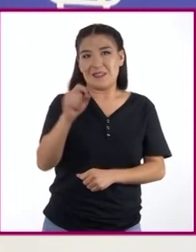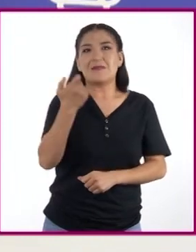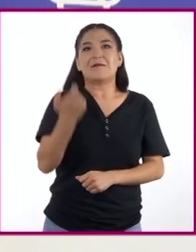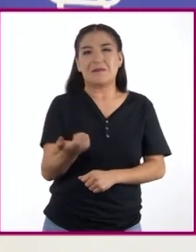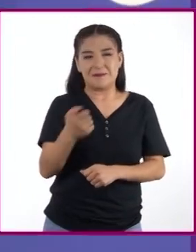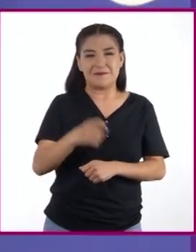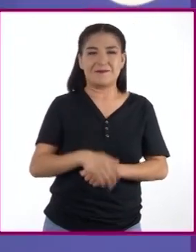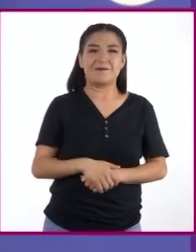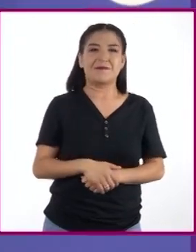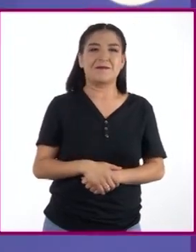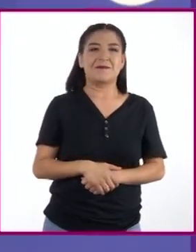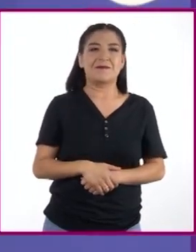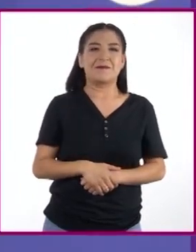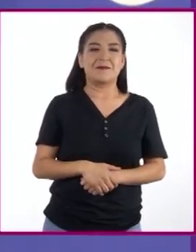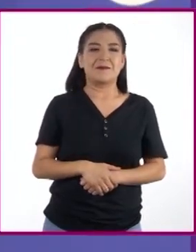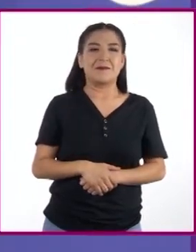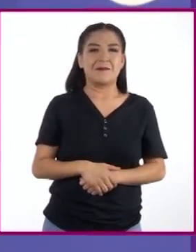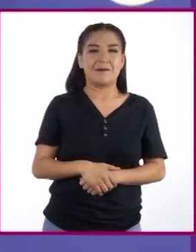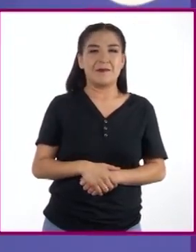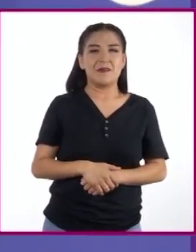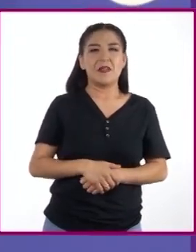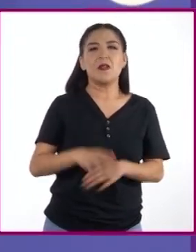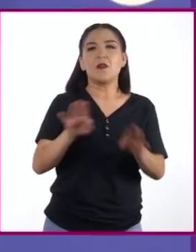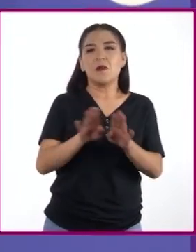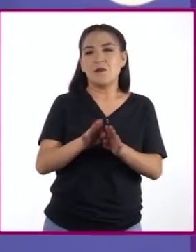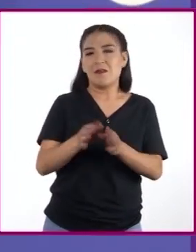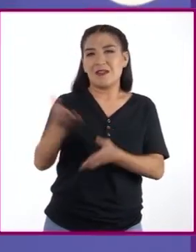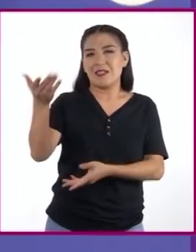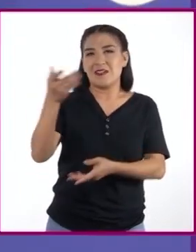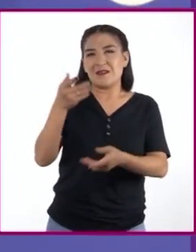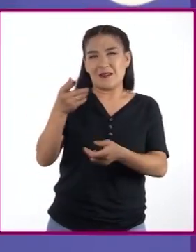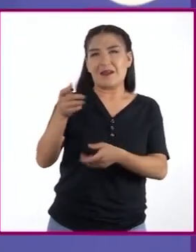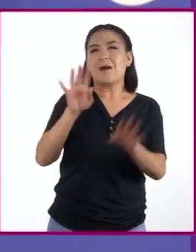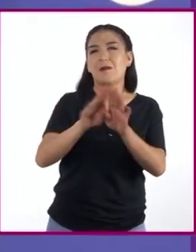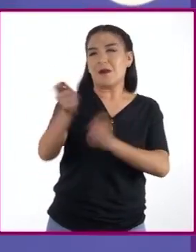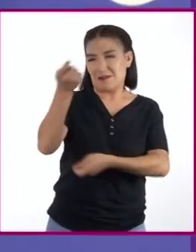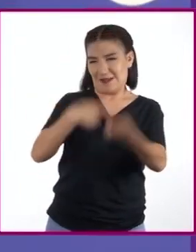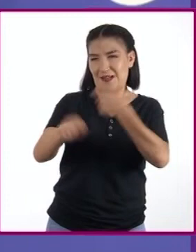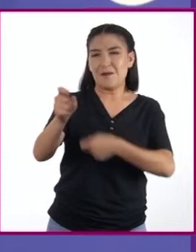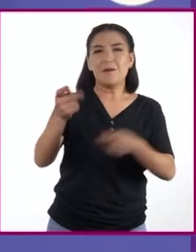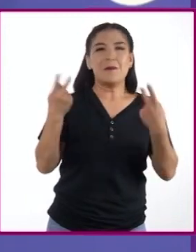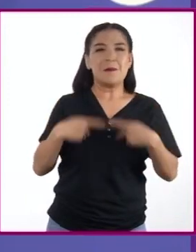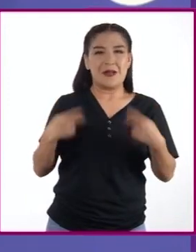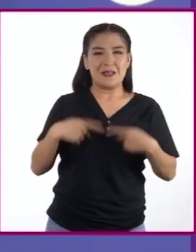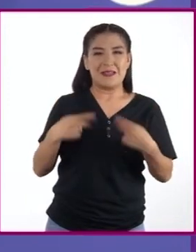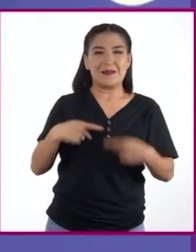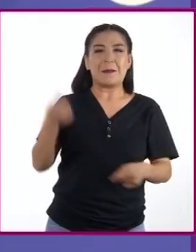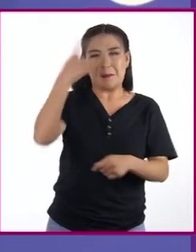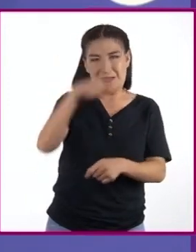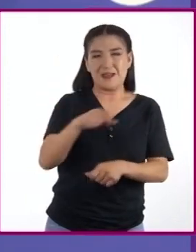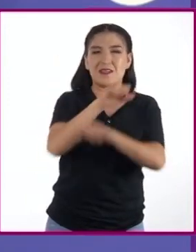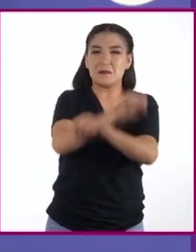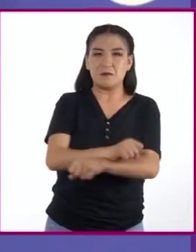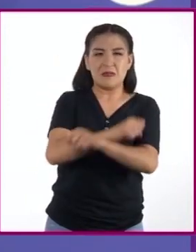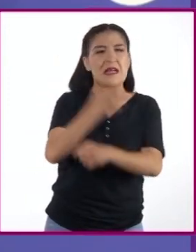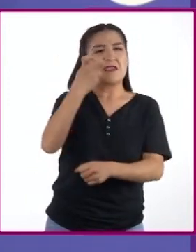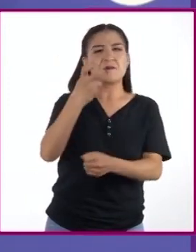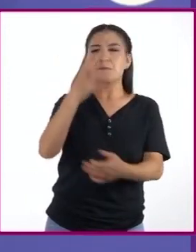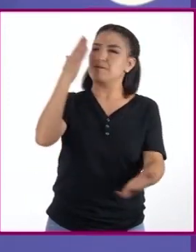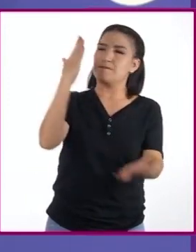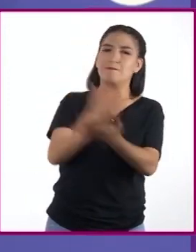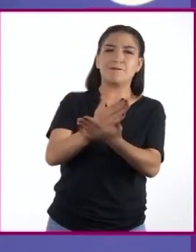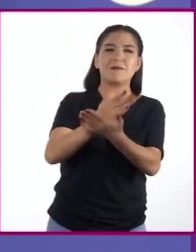pesos. El intercambio de personas en condiciones de esclavitud se frenó en el